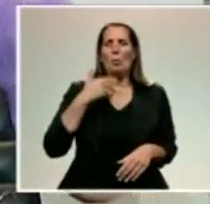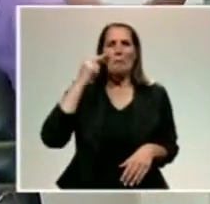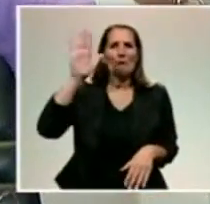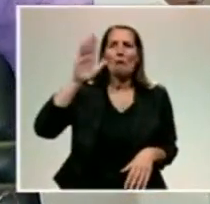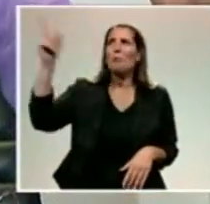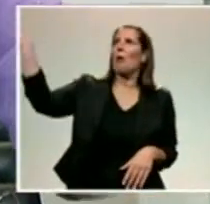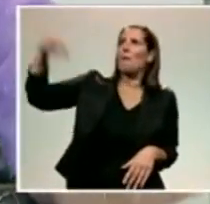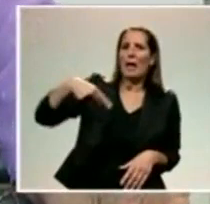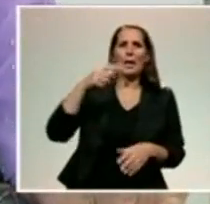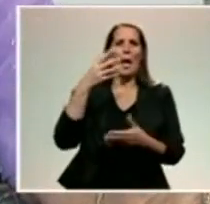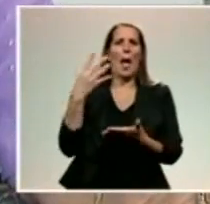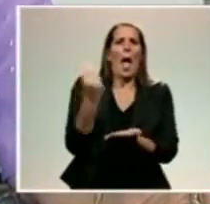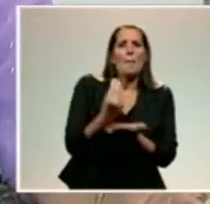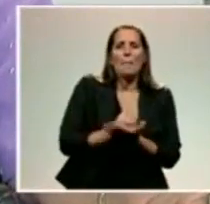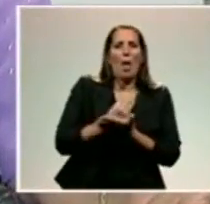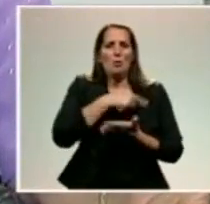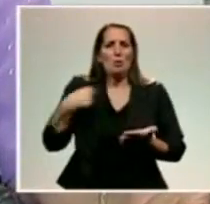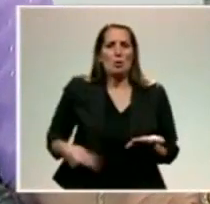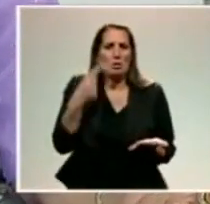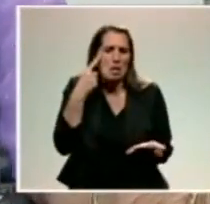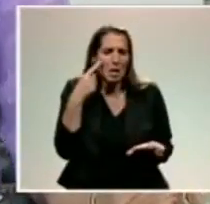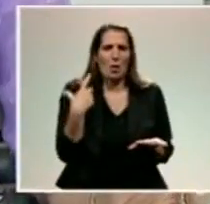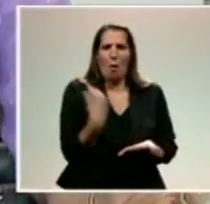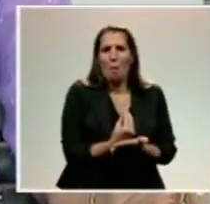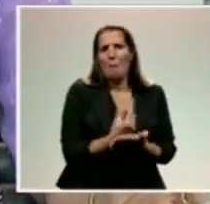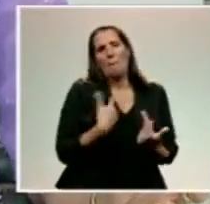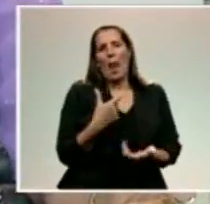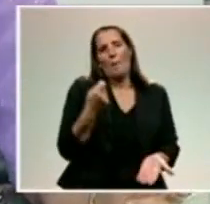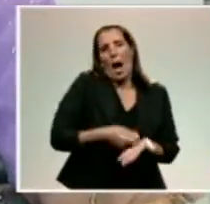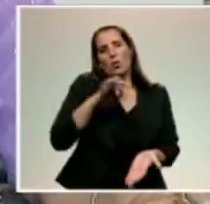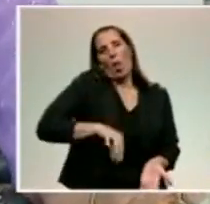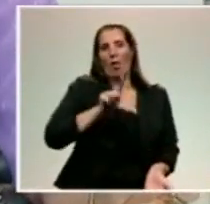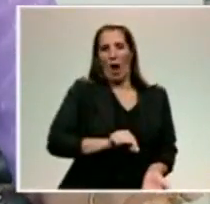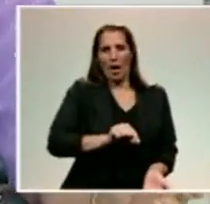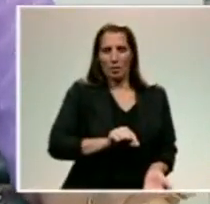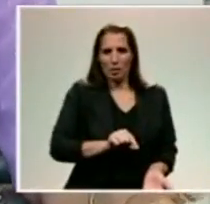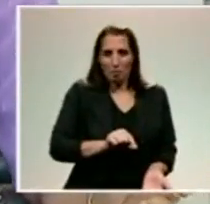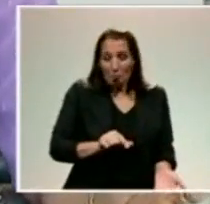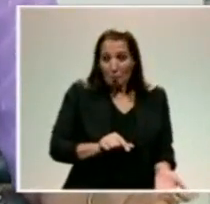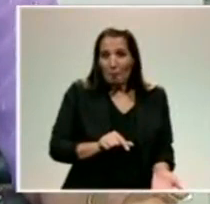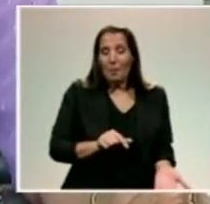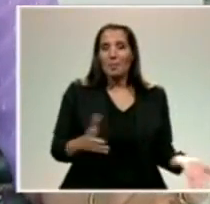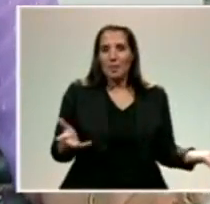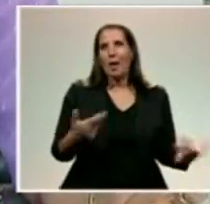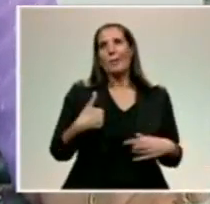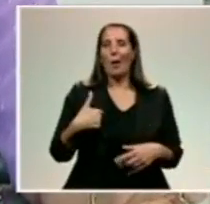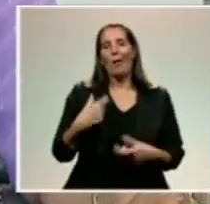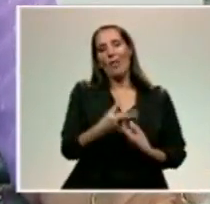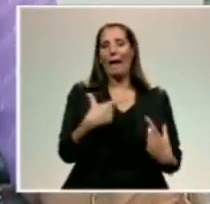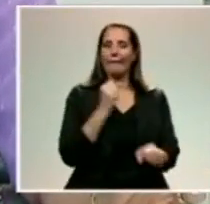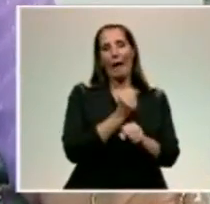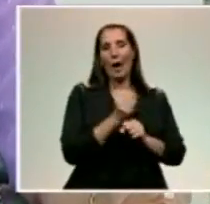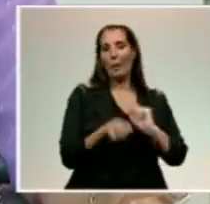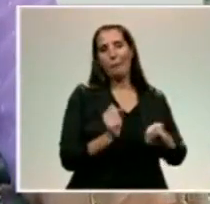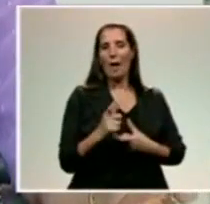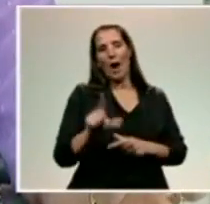empleados o trabajadores chinos baratos, como si les preocupara que hubiera mano de obra barata, cuando están todo el día